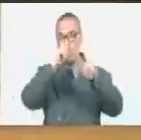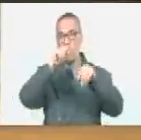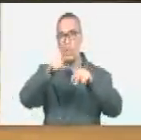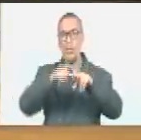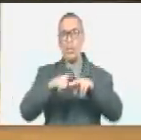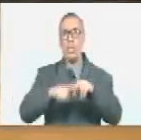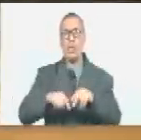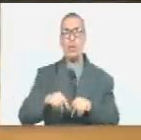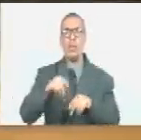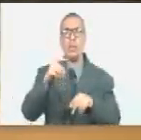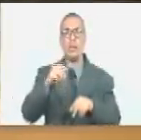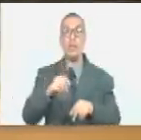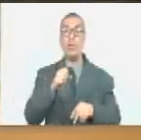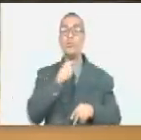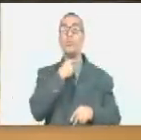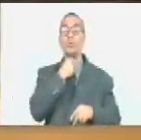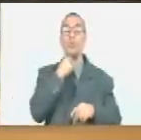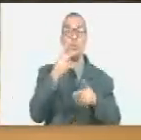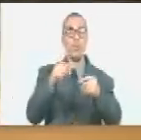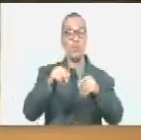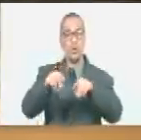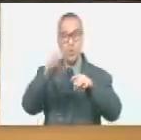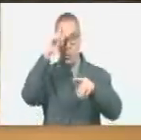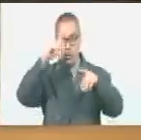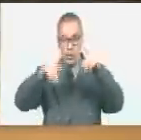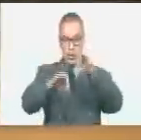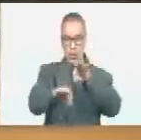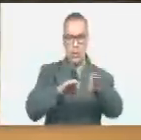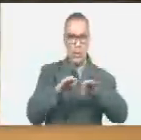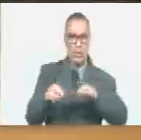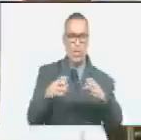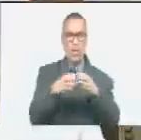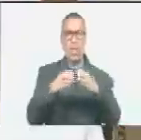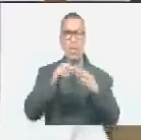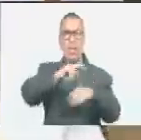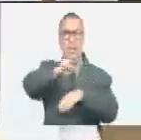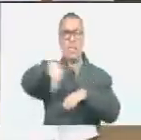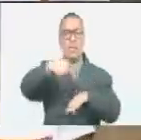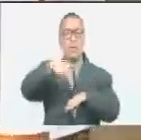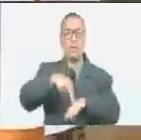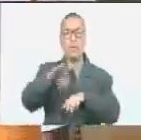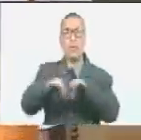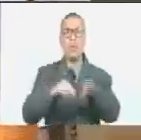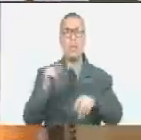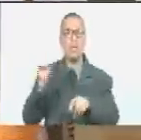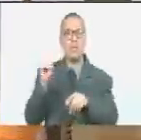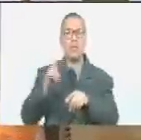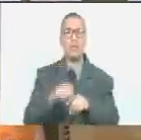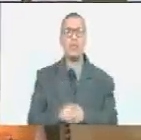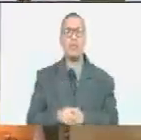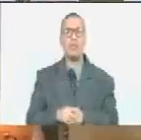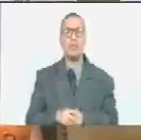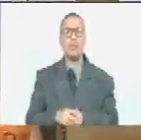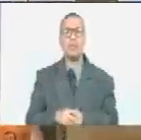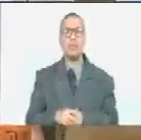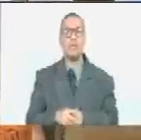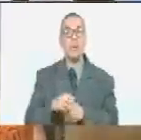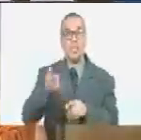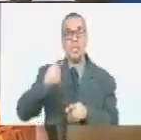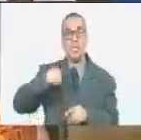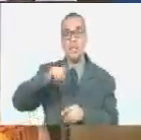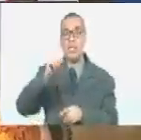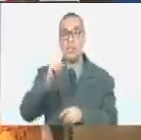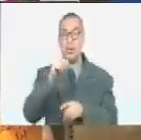también es un verdugo en el ajedrez actualmente. La Selección Nacional de Ajedrez de Venezuela, que ha tenido